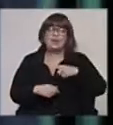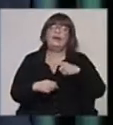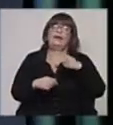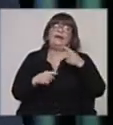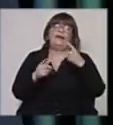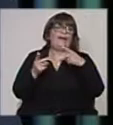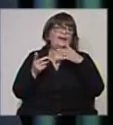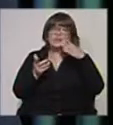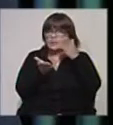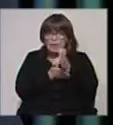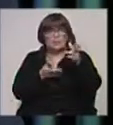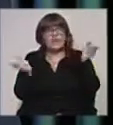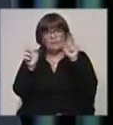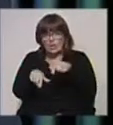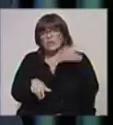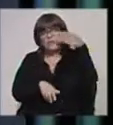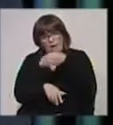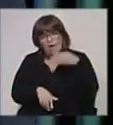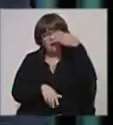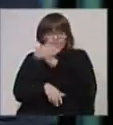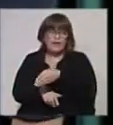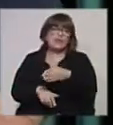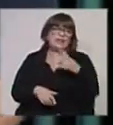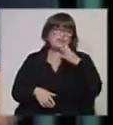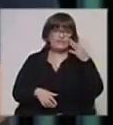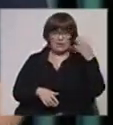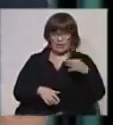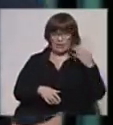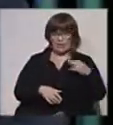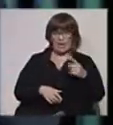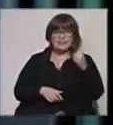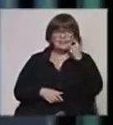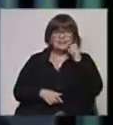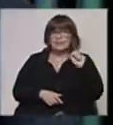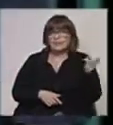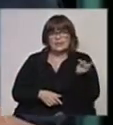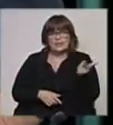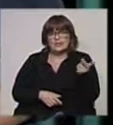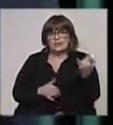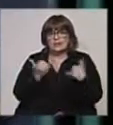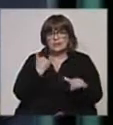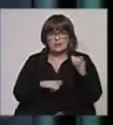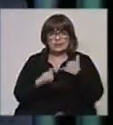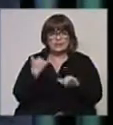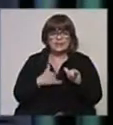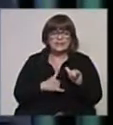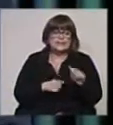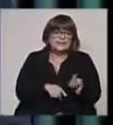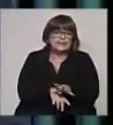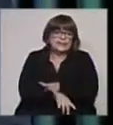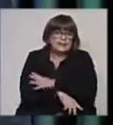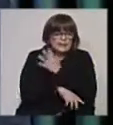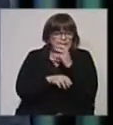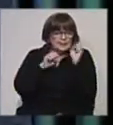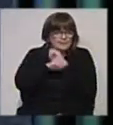regularmente. Y bueno, realmente la experiencia que cuentan es mucho más de lo que uno